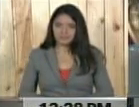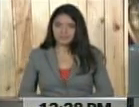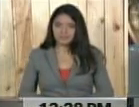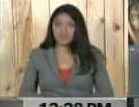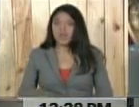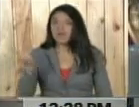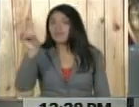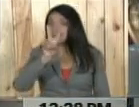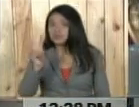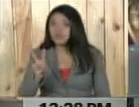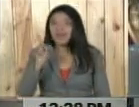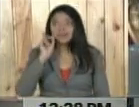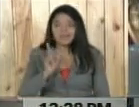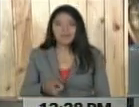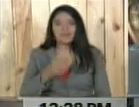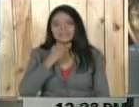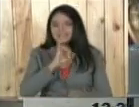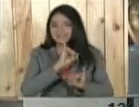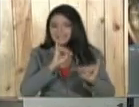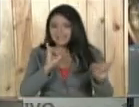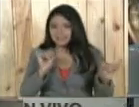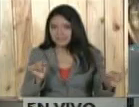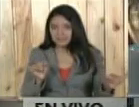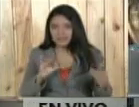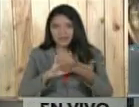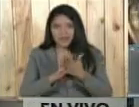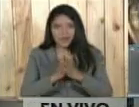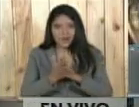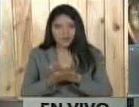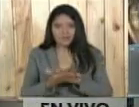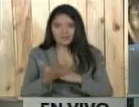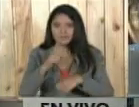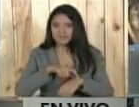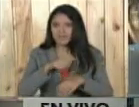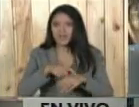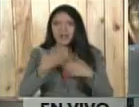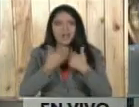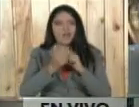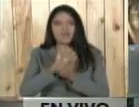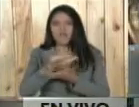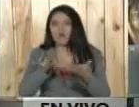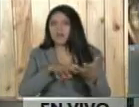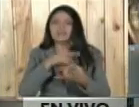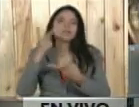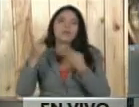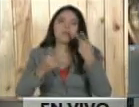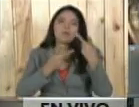Venezuela debe ir cerrando el capítulo de la violencia política.